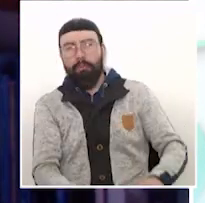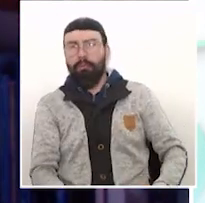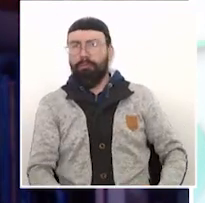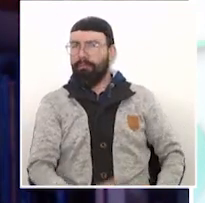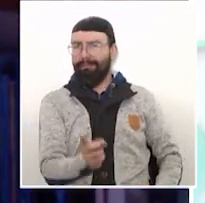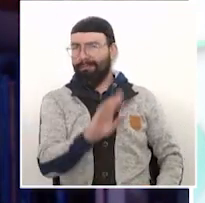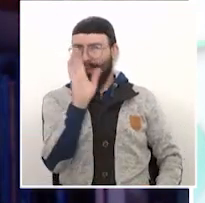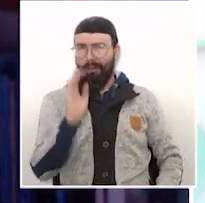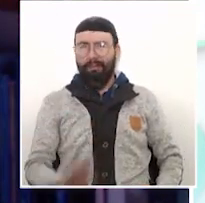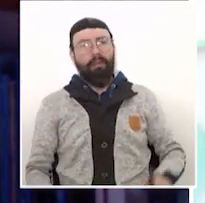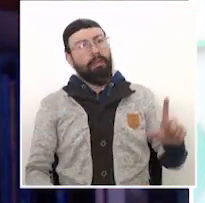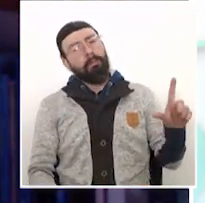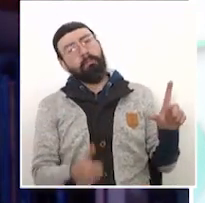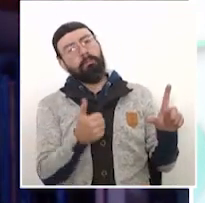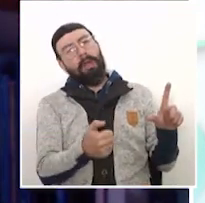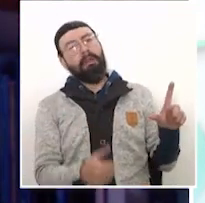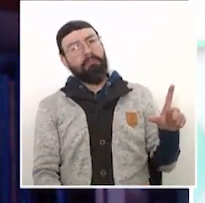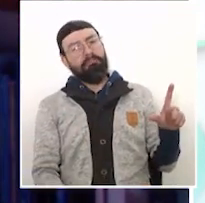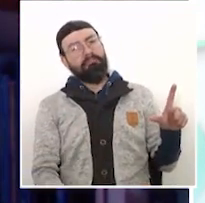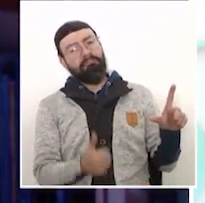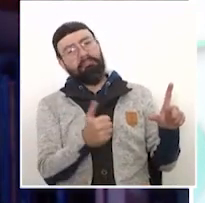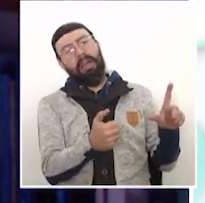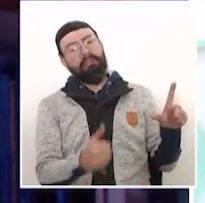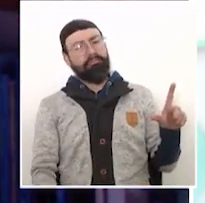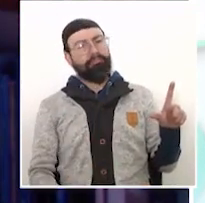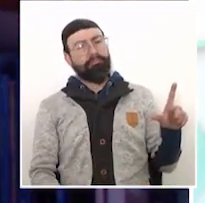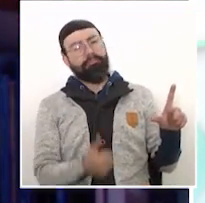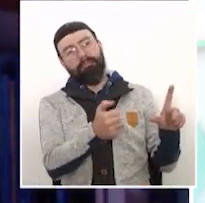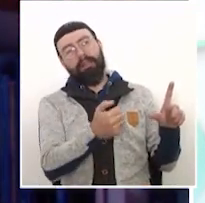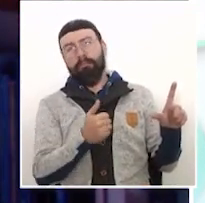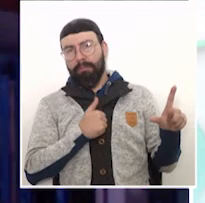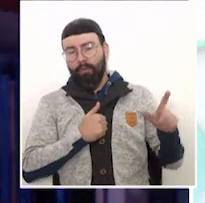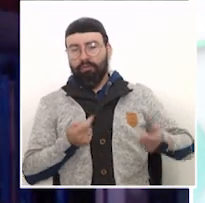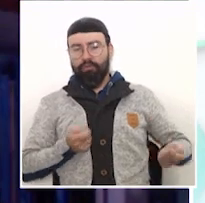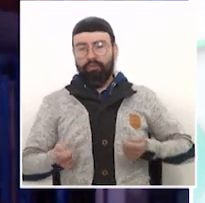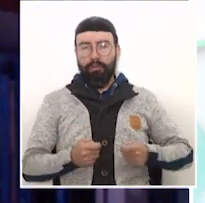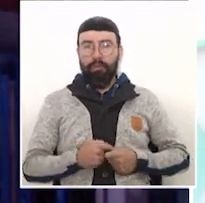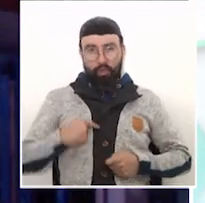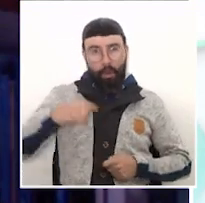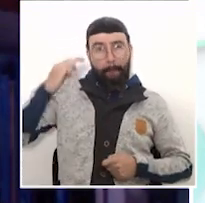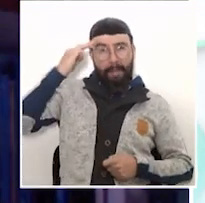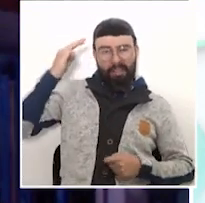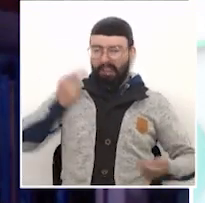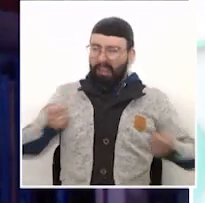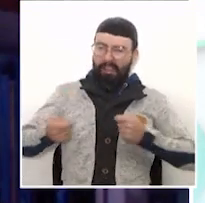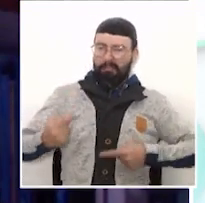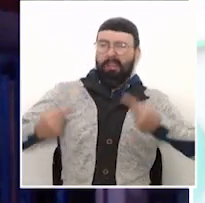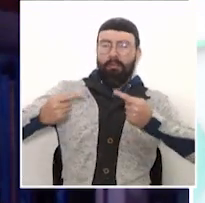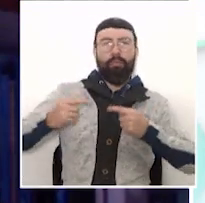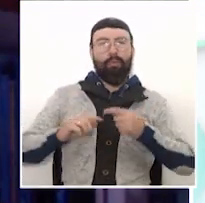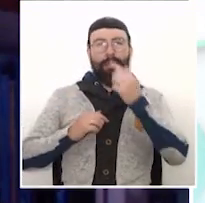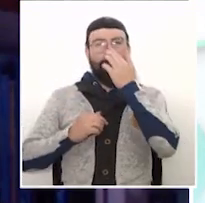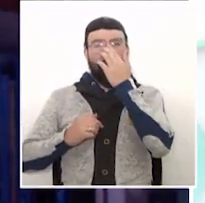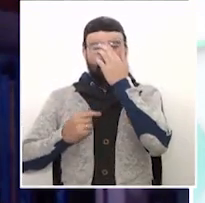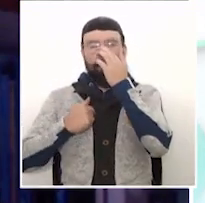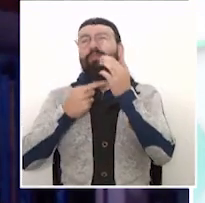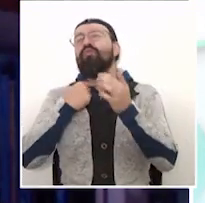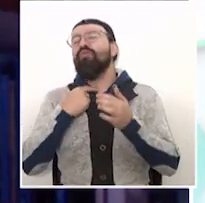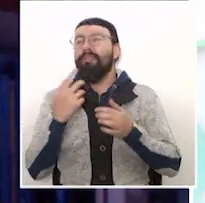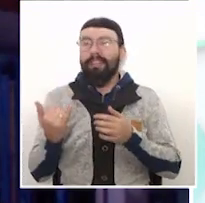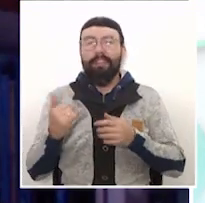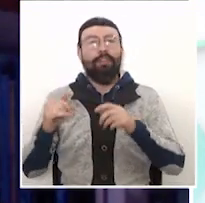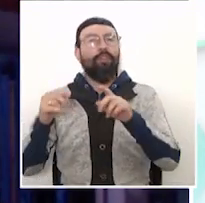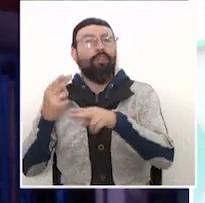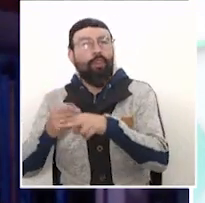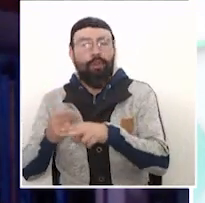maravilla de mente. Al comienzo no es fácil, porque ella sí es viajera. Yo a veces digo, como les gusta poner nombres en inglés a los almacenes en Colombia